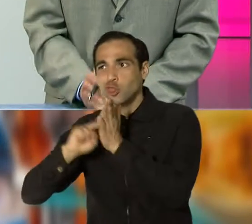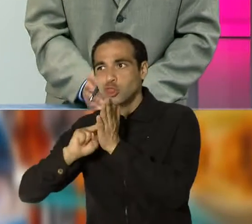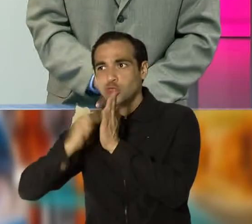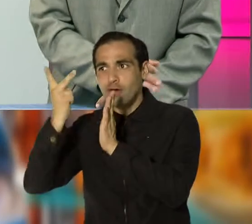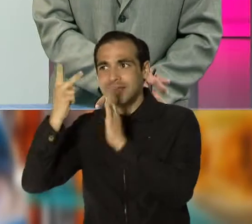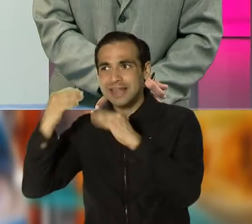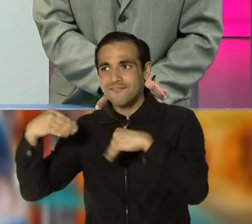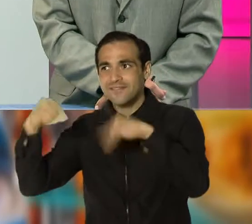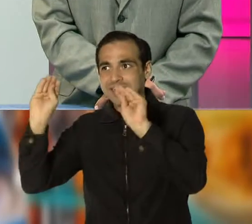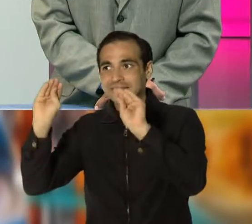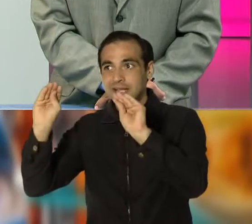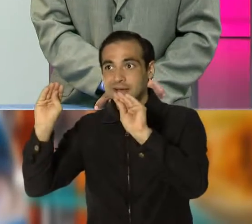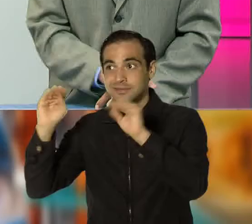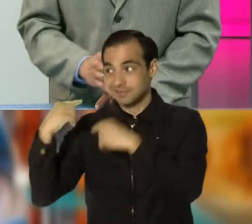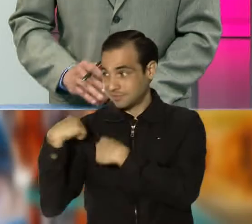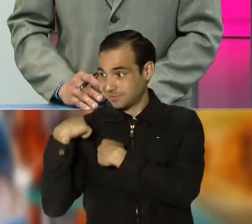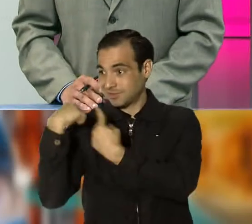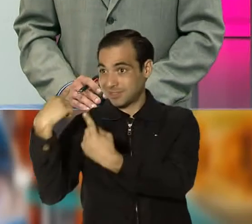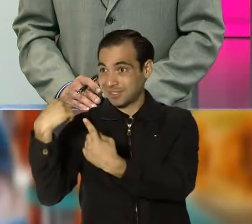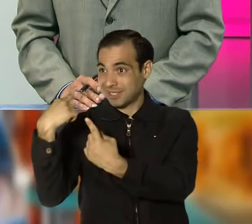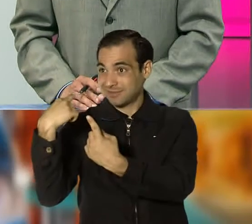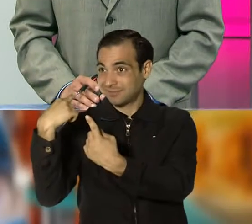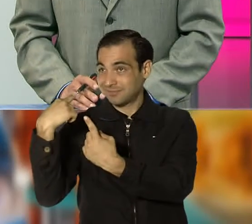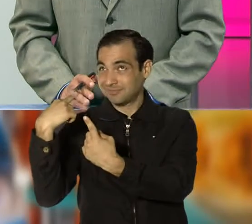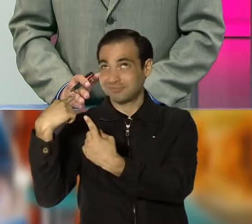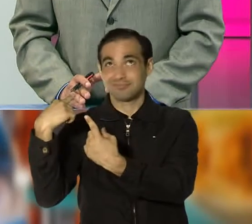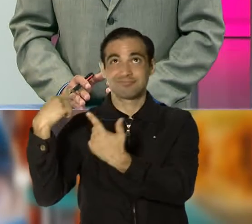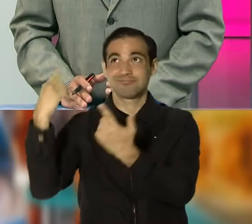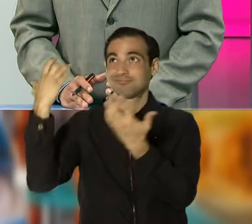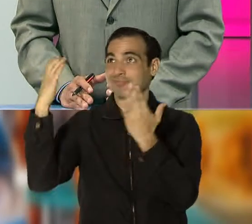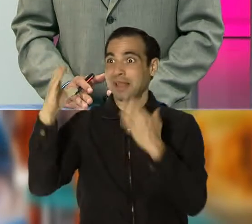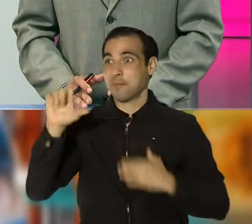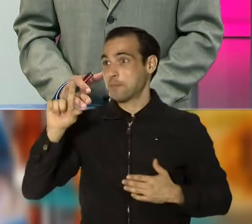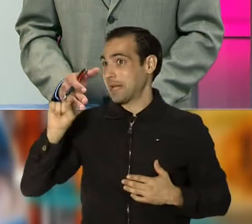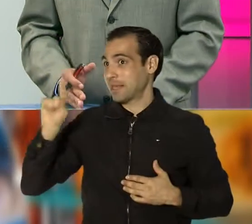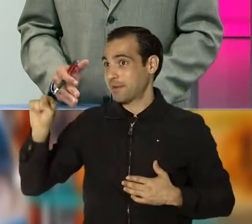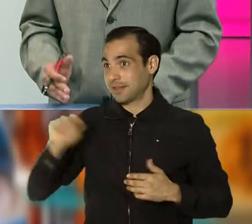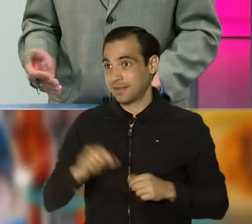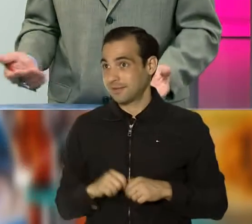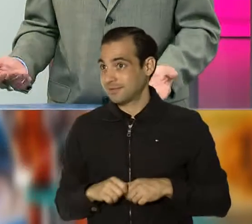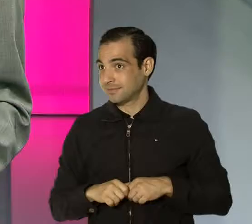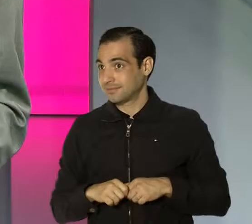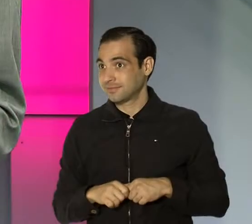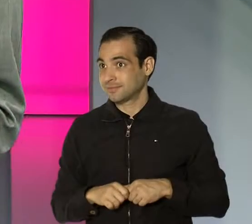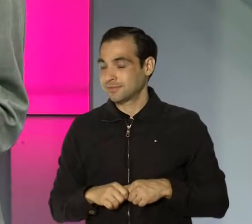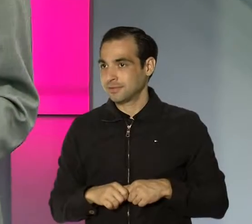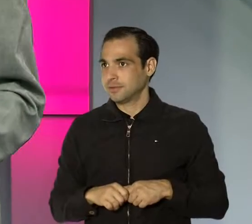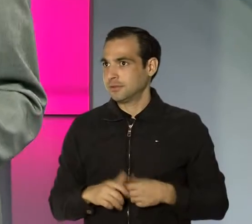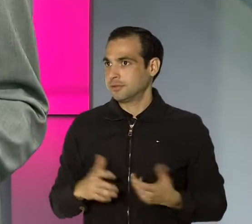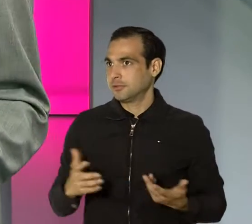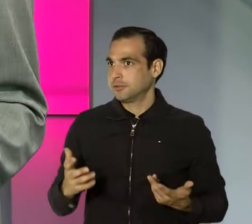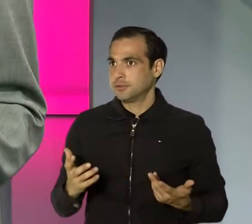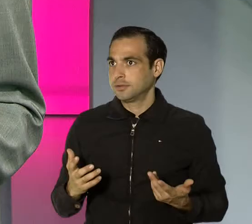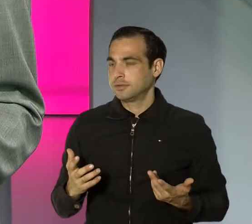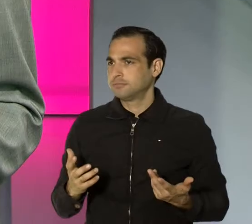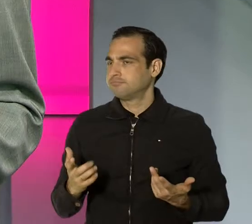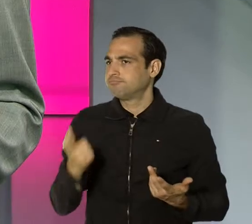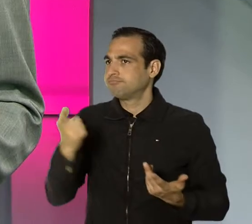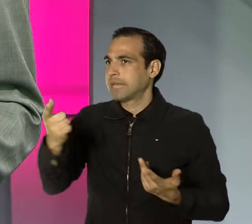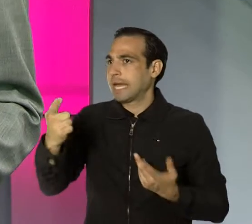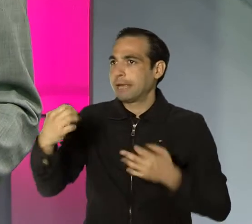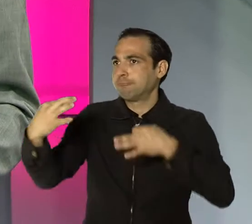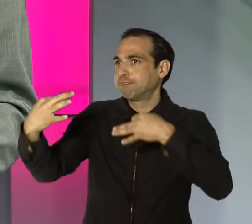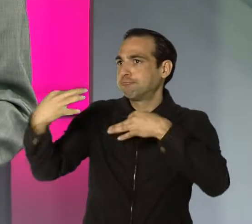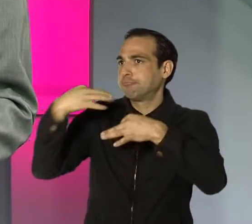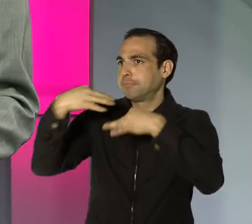en los primeros 6 meses en comparación con el 2020. ¿Cómo ha sido entonces? ¿Cómo se puede explicar